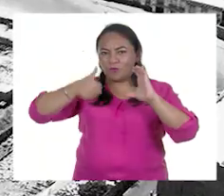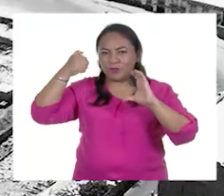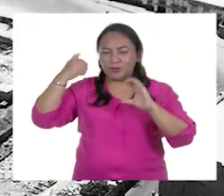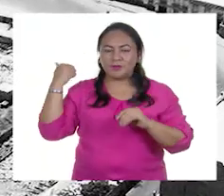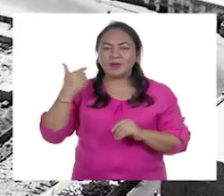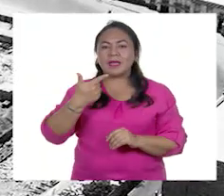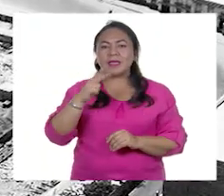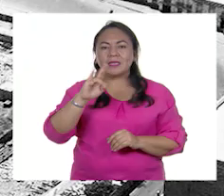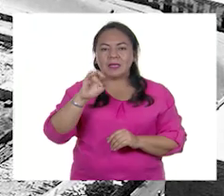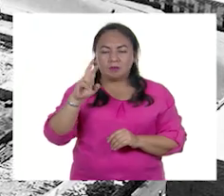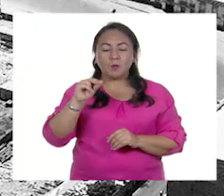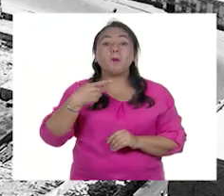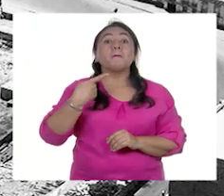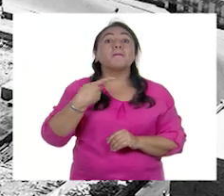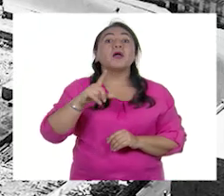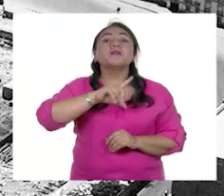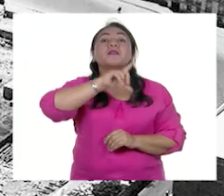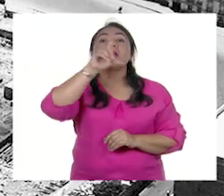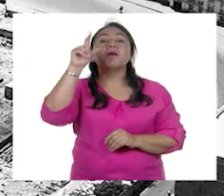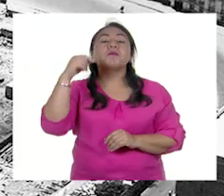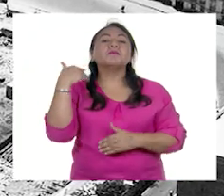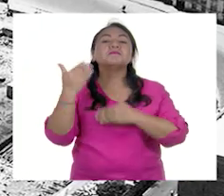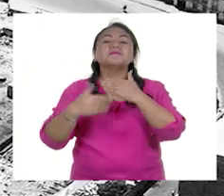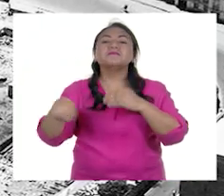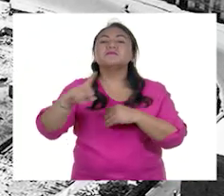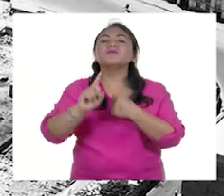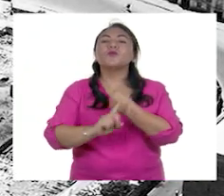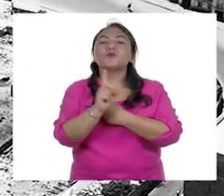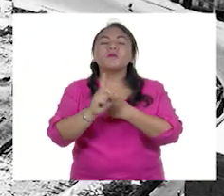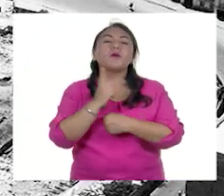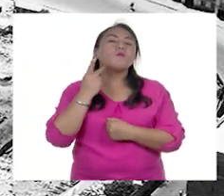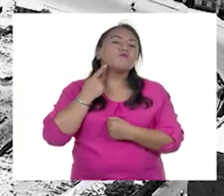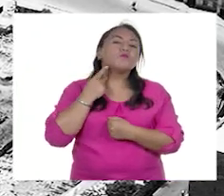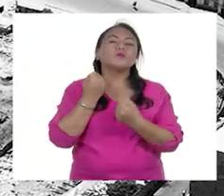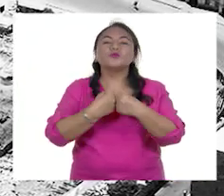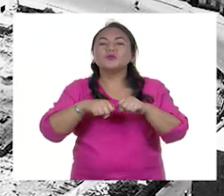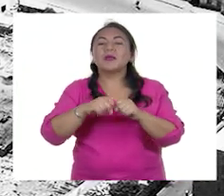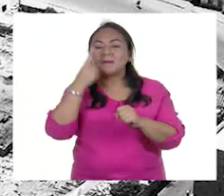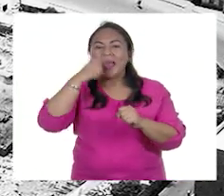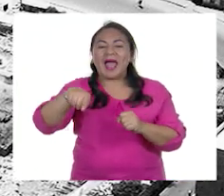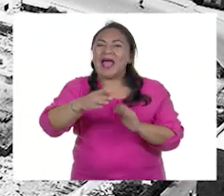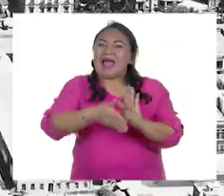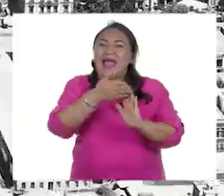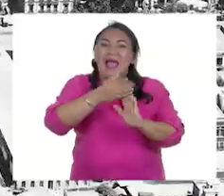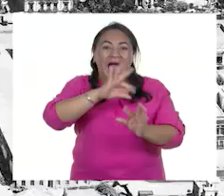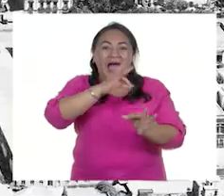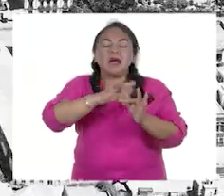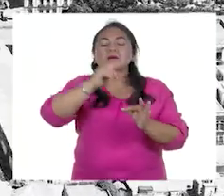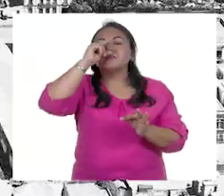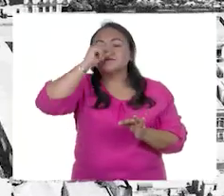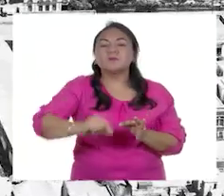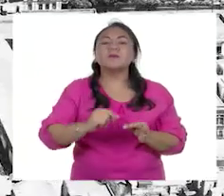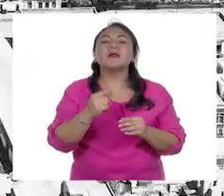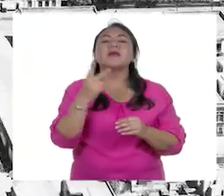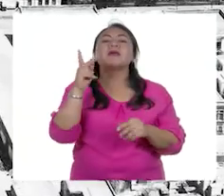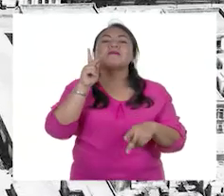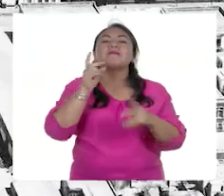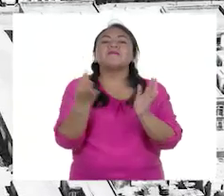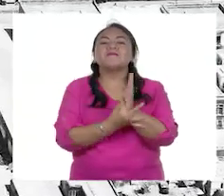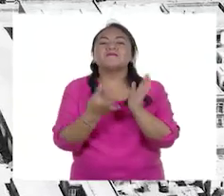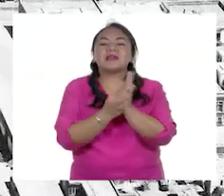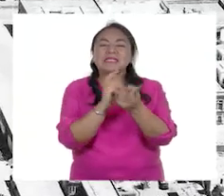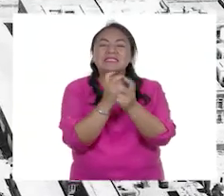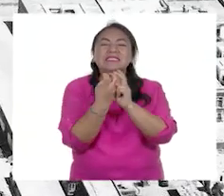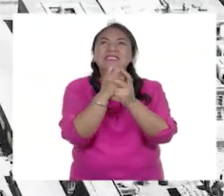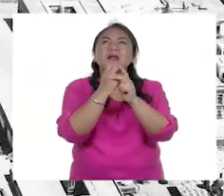Kahlo. Sin embargo, los sucesos políticos y sociales de la época impidieron su conclusión, y el esqueleto de acero quedó abandonado